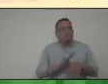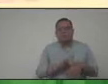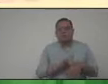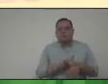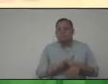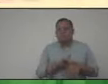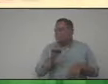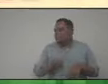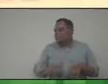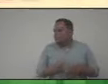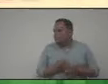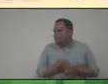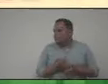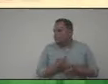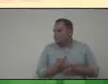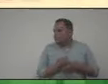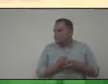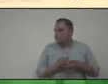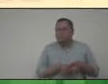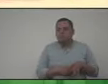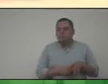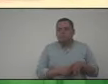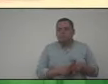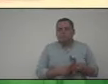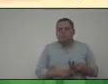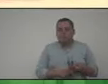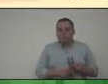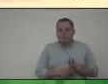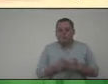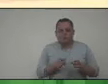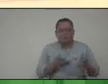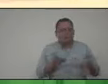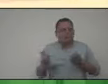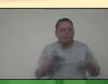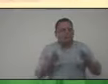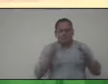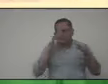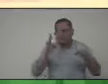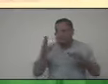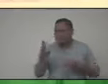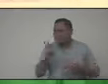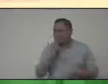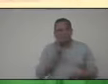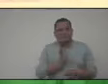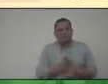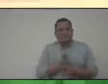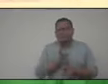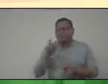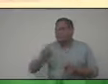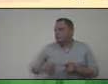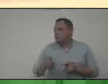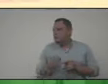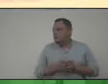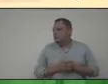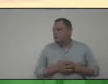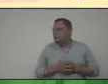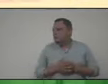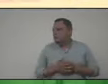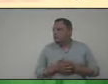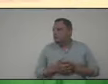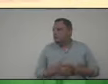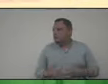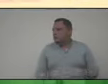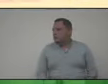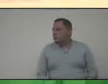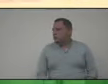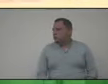nos desbordaron las necesidades y la oferta quedó muy corta para la demanda que estamos viviendo nosotros. Es decir,